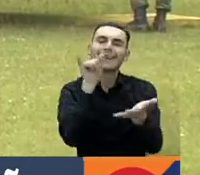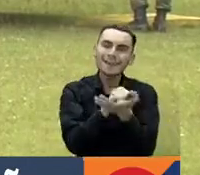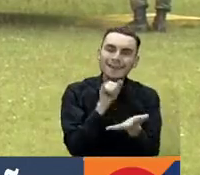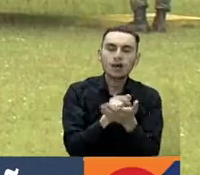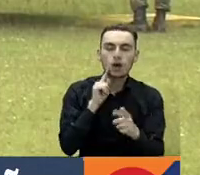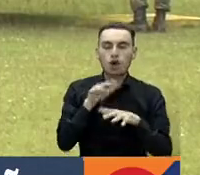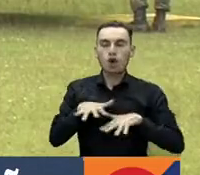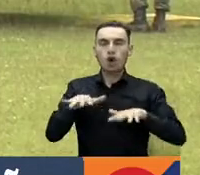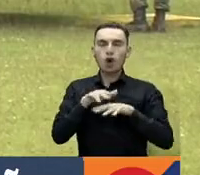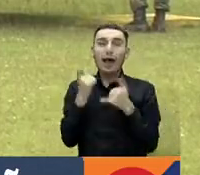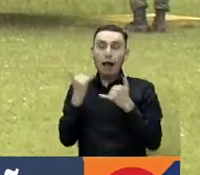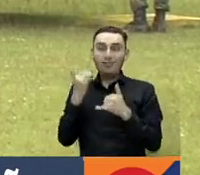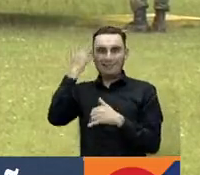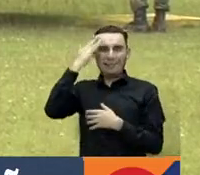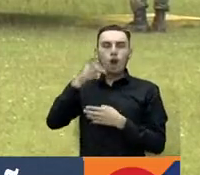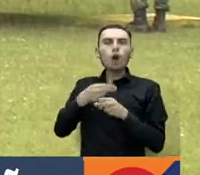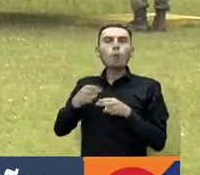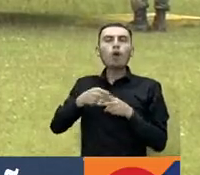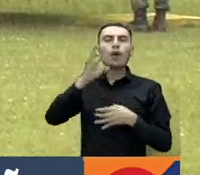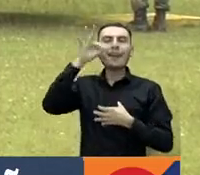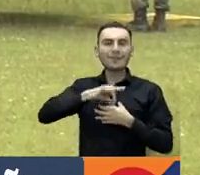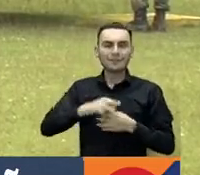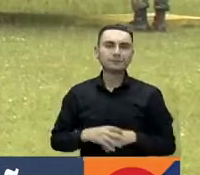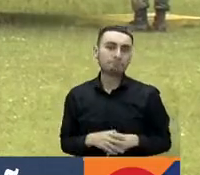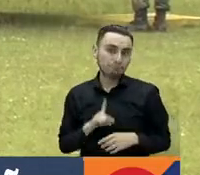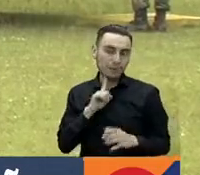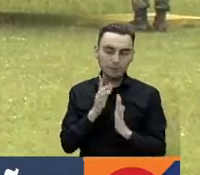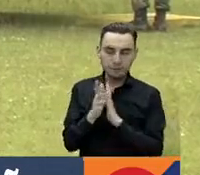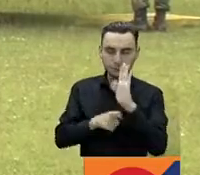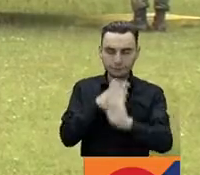en esta época de elecciones. Es toda la información desde